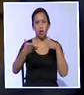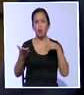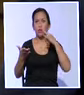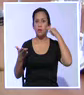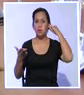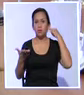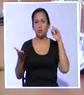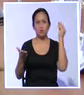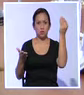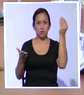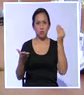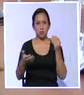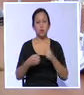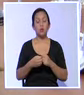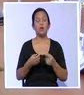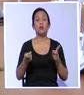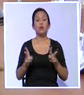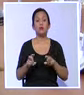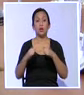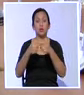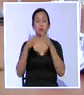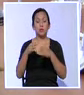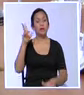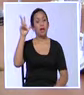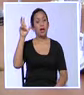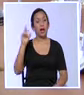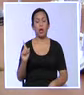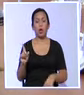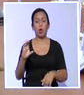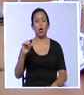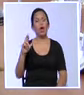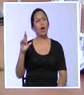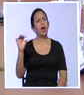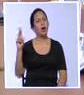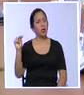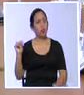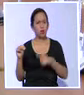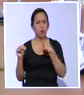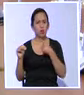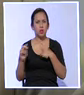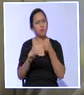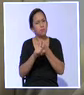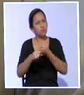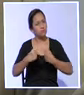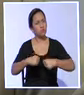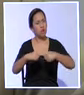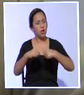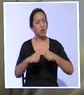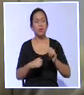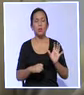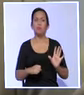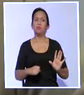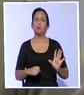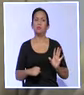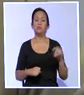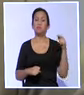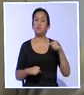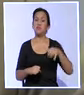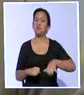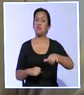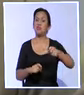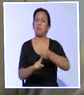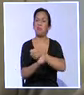niñas y adolescentes no obstante para el asambleísta pór creo césar carrión pese a los esfuerzos la normativa no contempla la realidad del maltrato físico